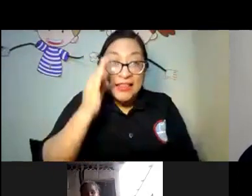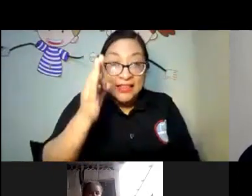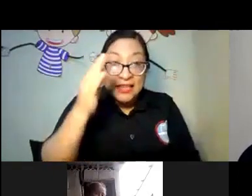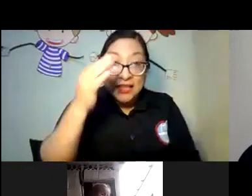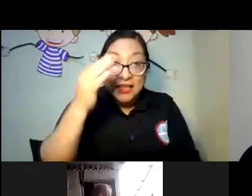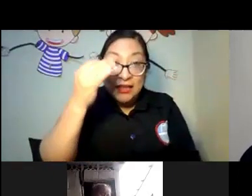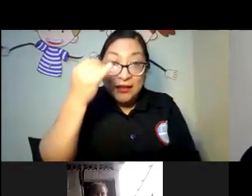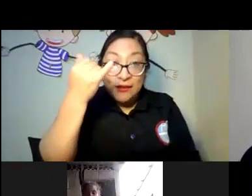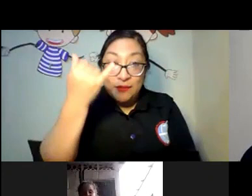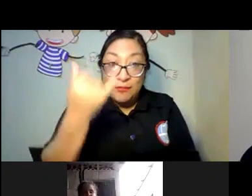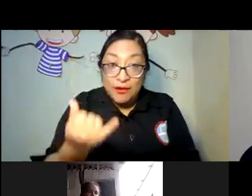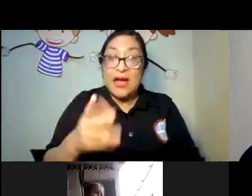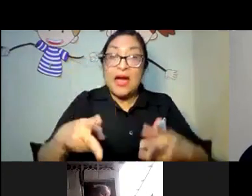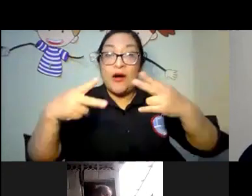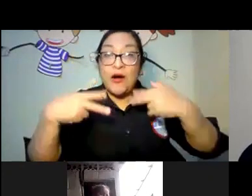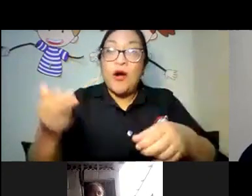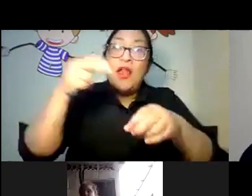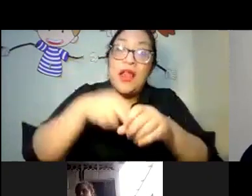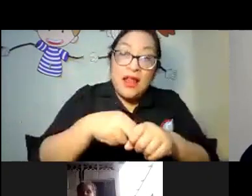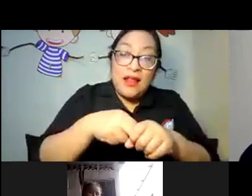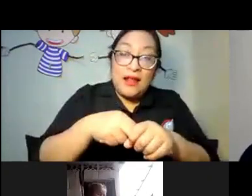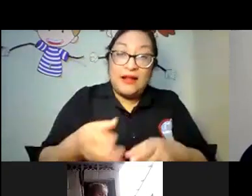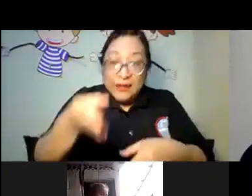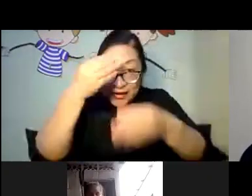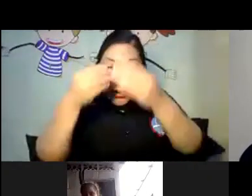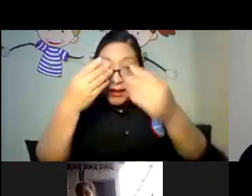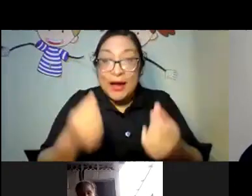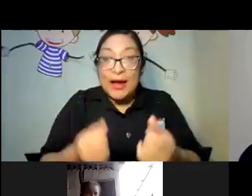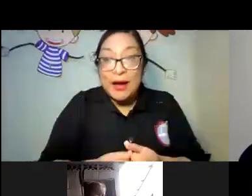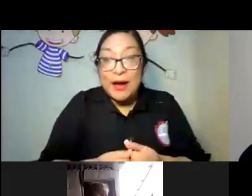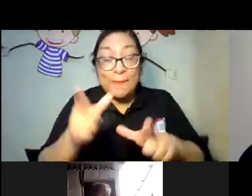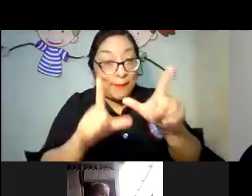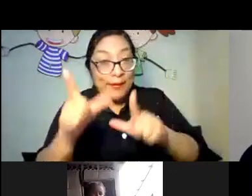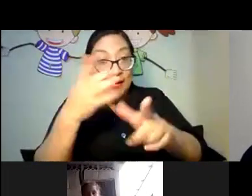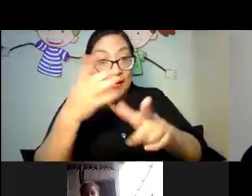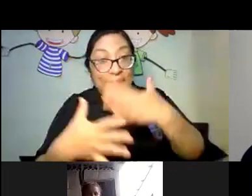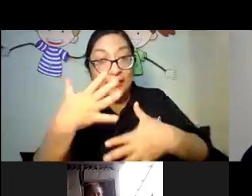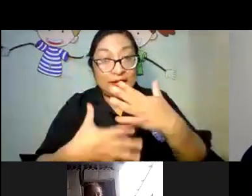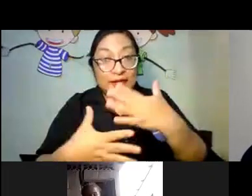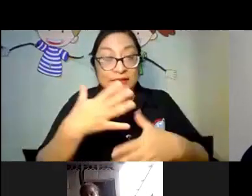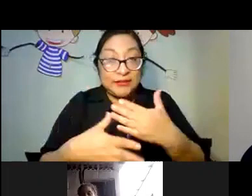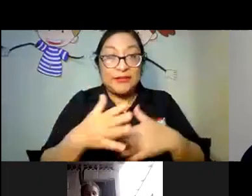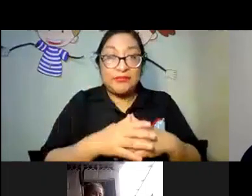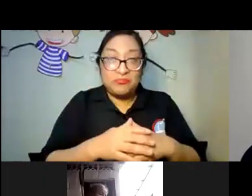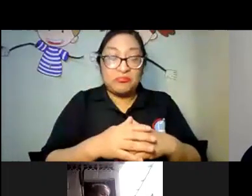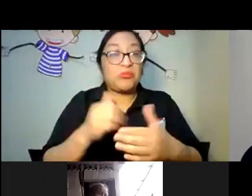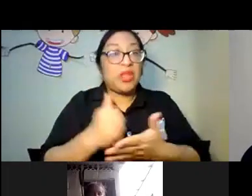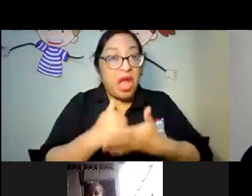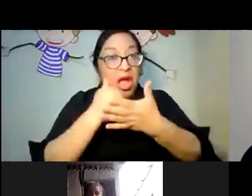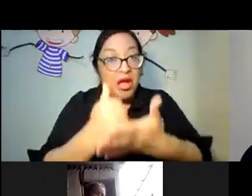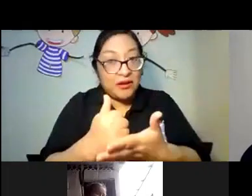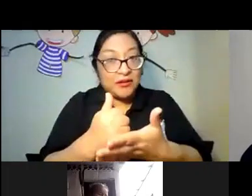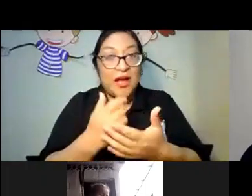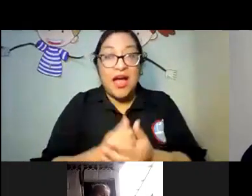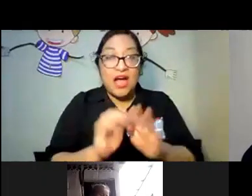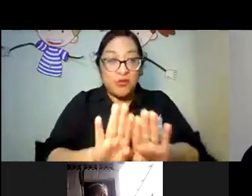participación activa, la adquisición, por lo tanto, de la lengua de señas, permite una comunicación